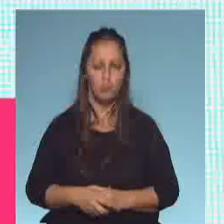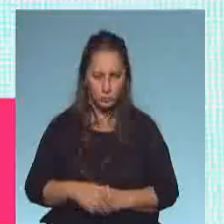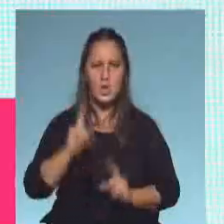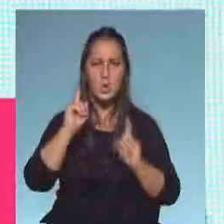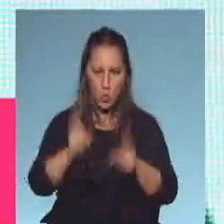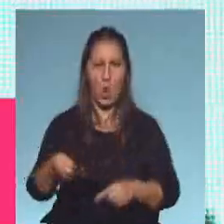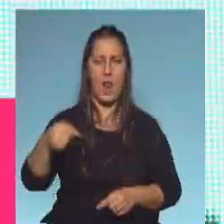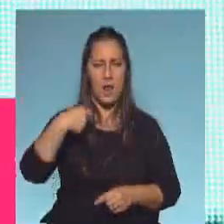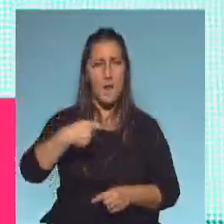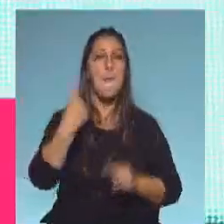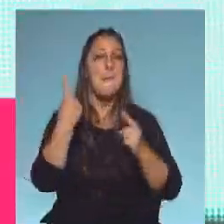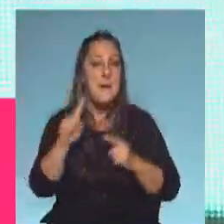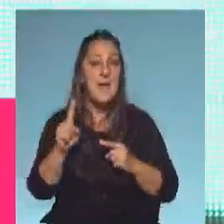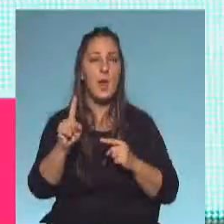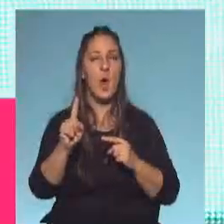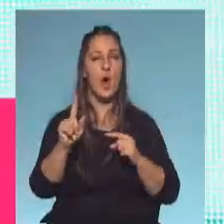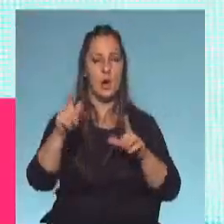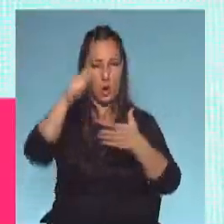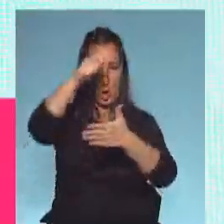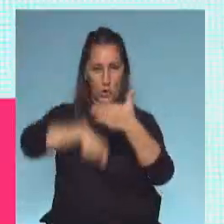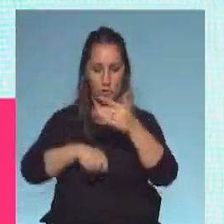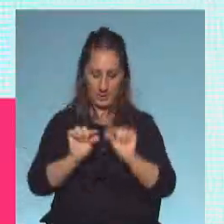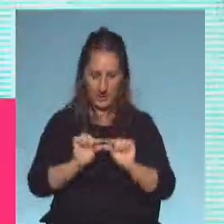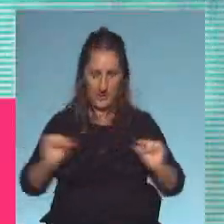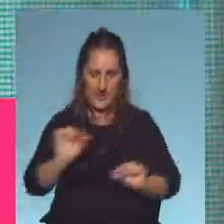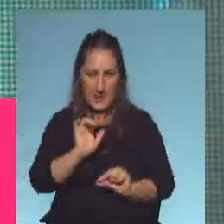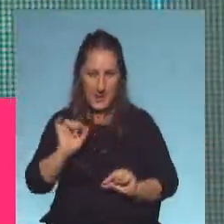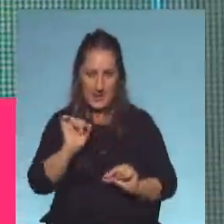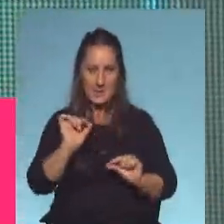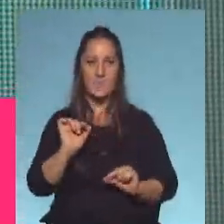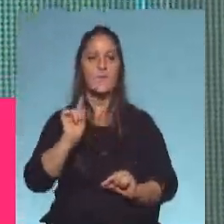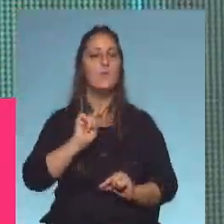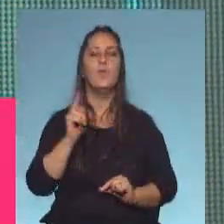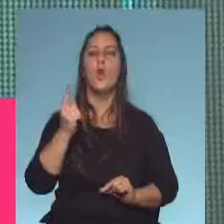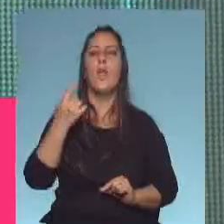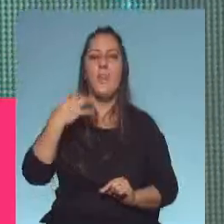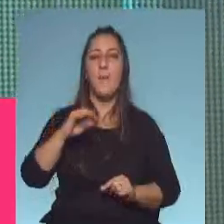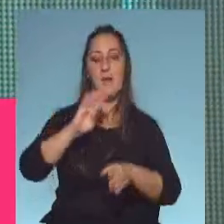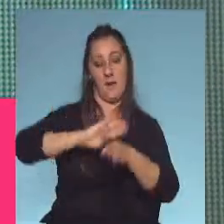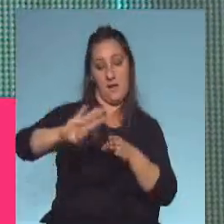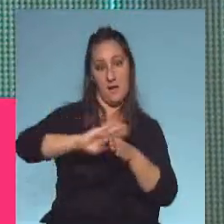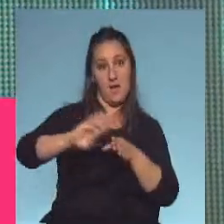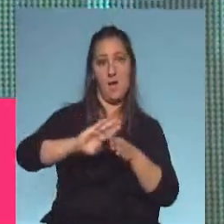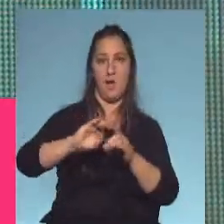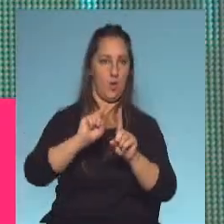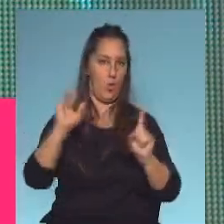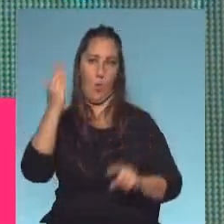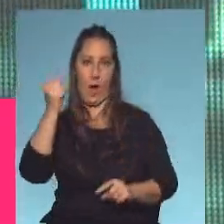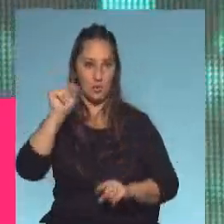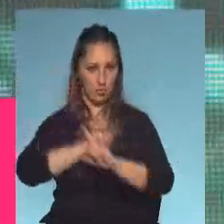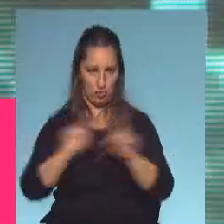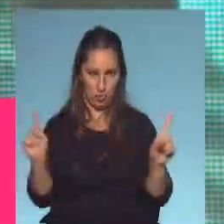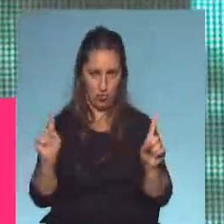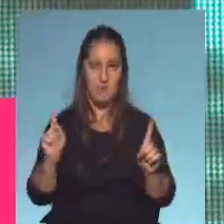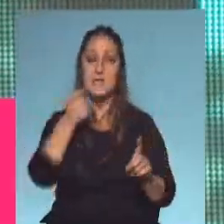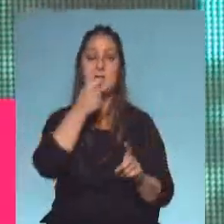igual, siempre cuando la letra chica, que siempre vemos nosotros, es no tengas deudas con el sistema financiero. Ah, okay. Cualquier